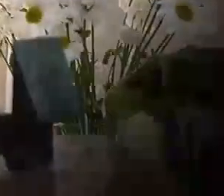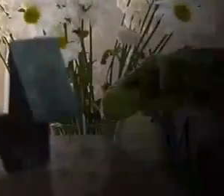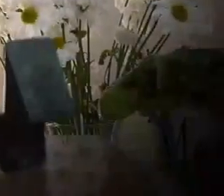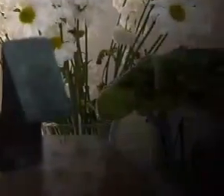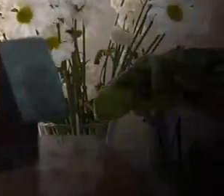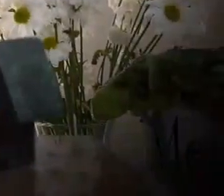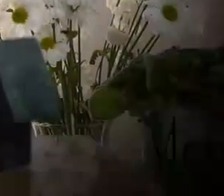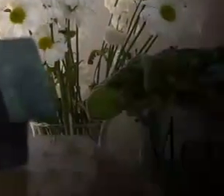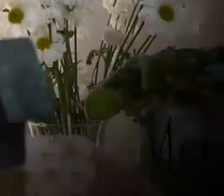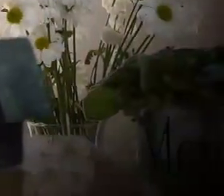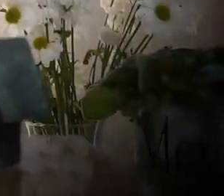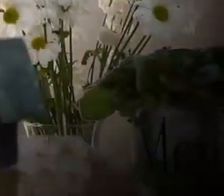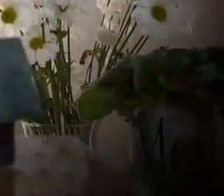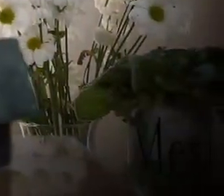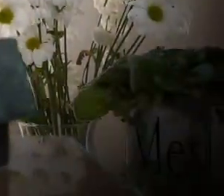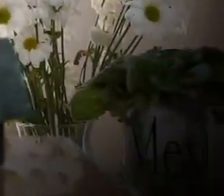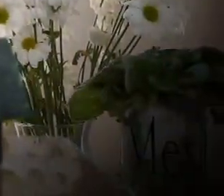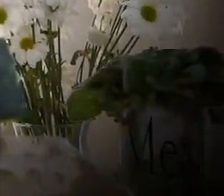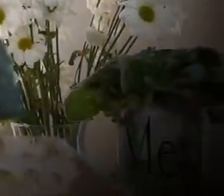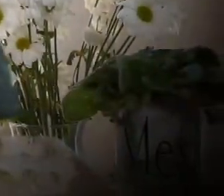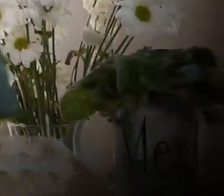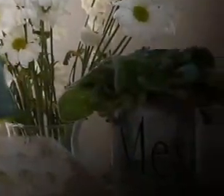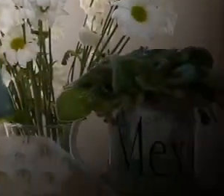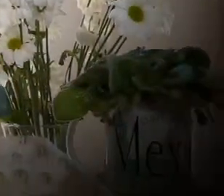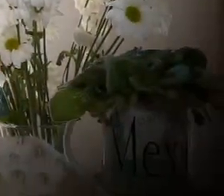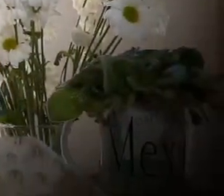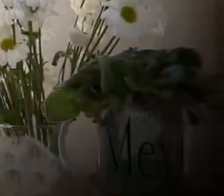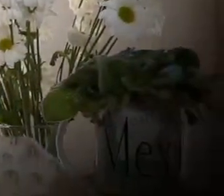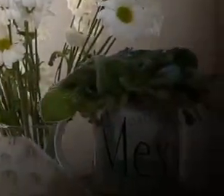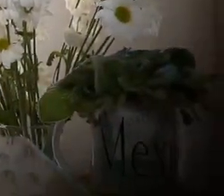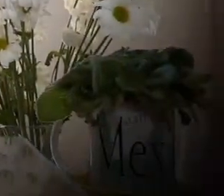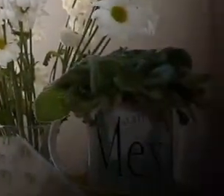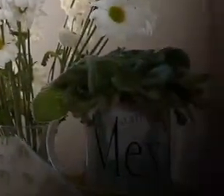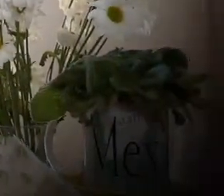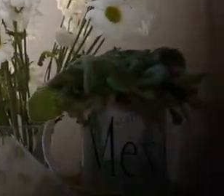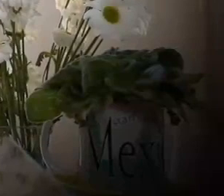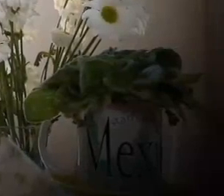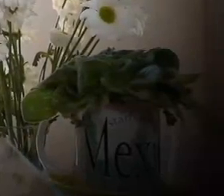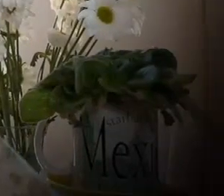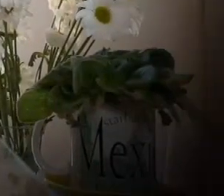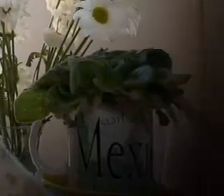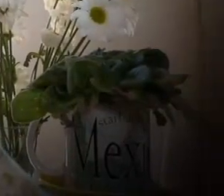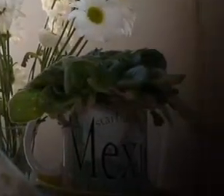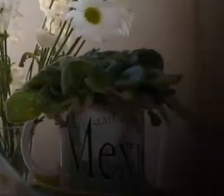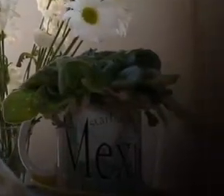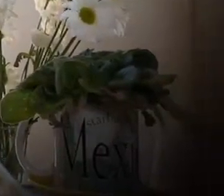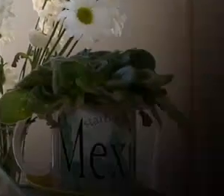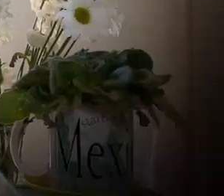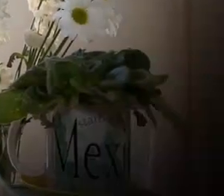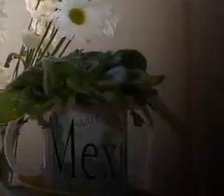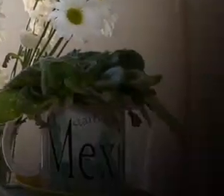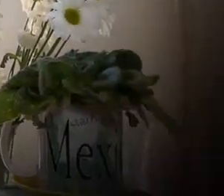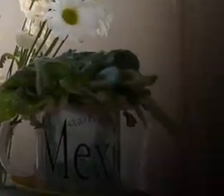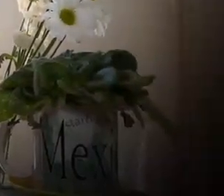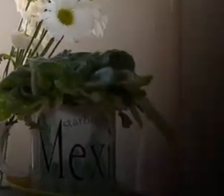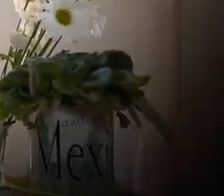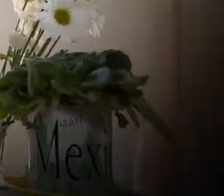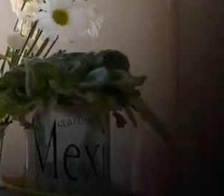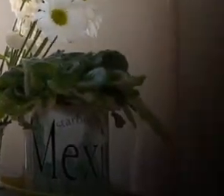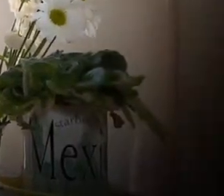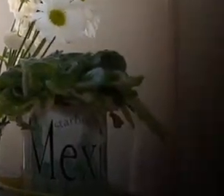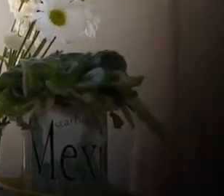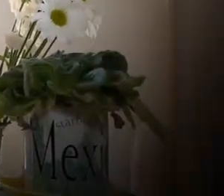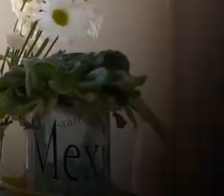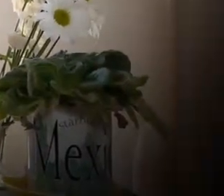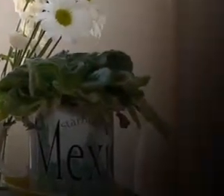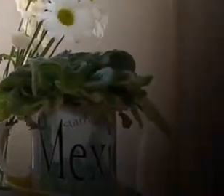en el proceso va descubriendo hechos desconocidos de su esposa, de su infancia, su familia y desentrañando los eventos